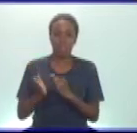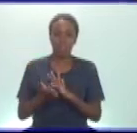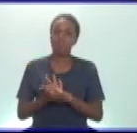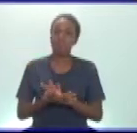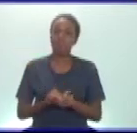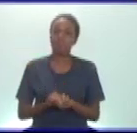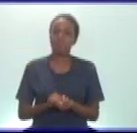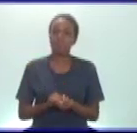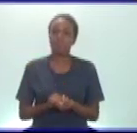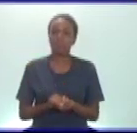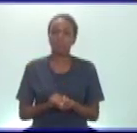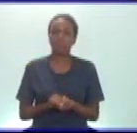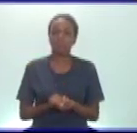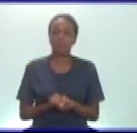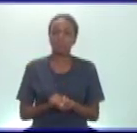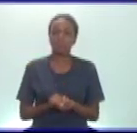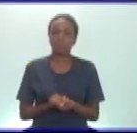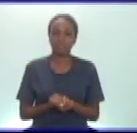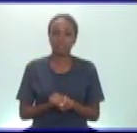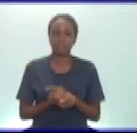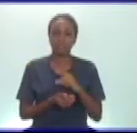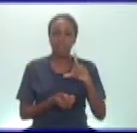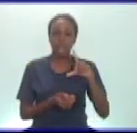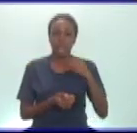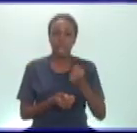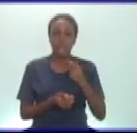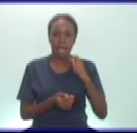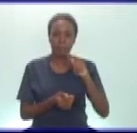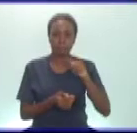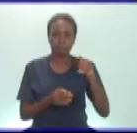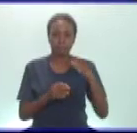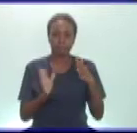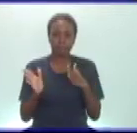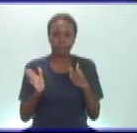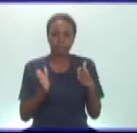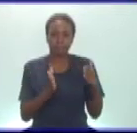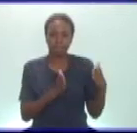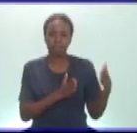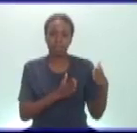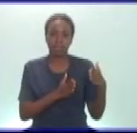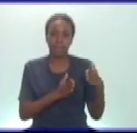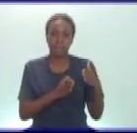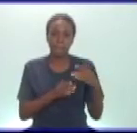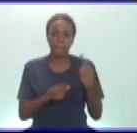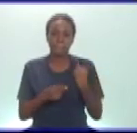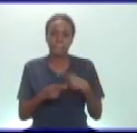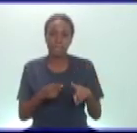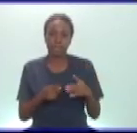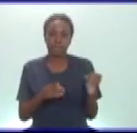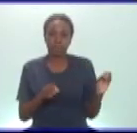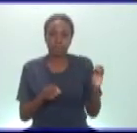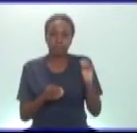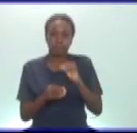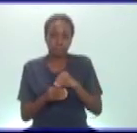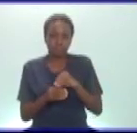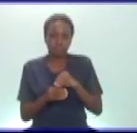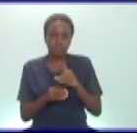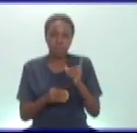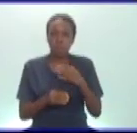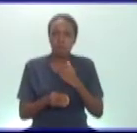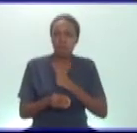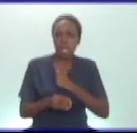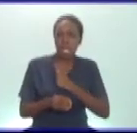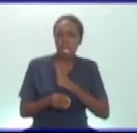que es el sustantivo. El artículo es un morfema del sustantivo, es cierto, pero si usted lo pone o no, se